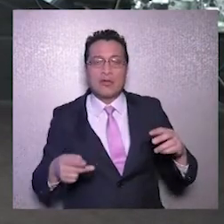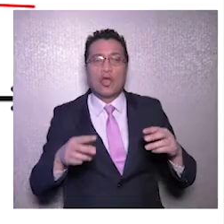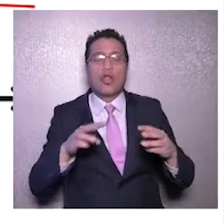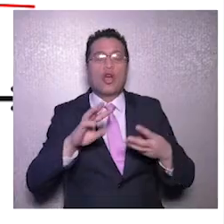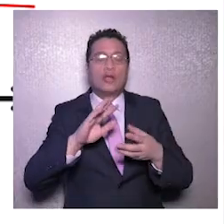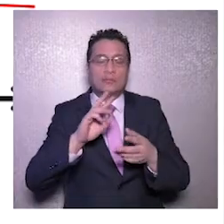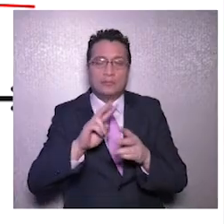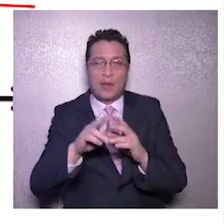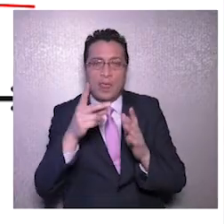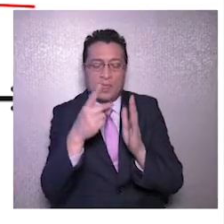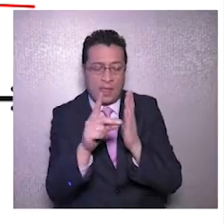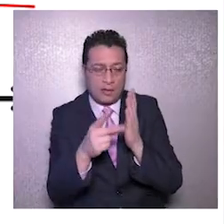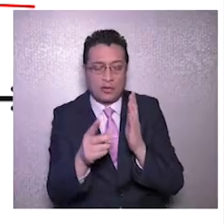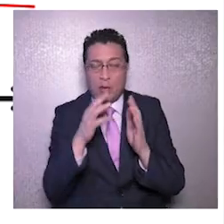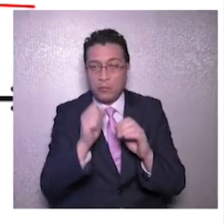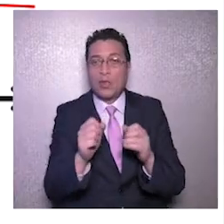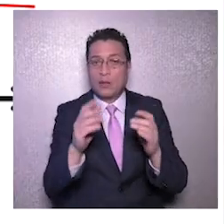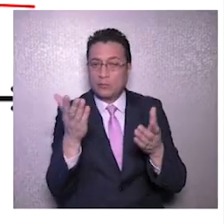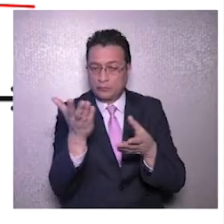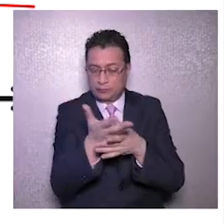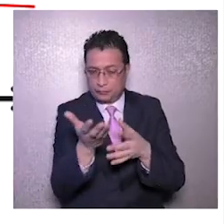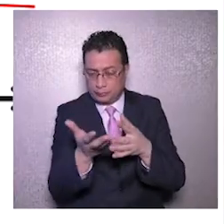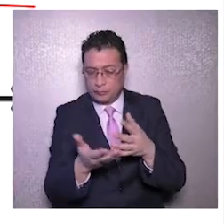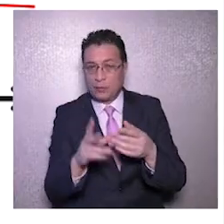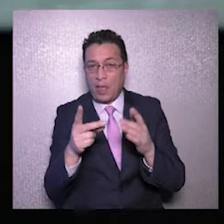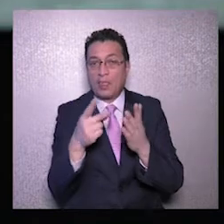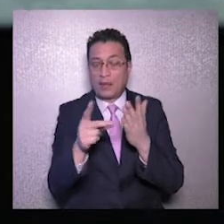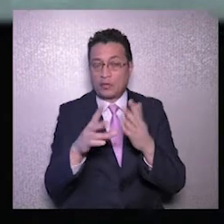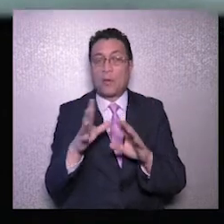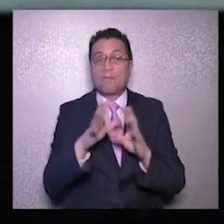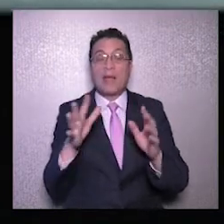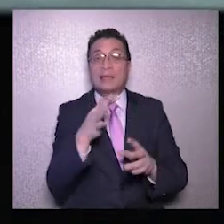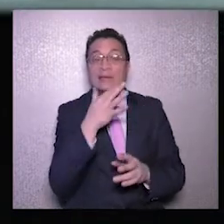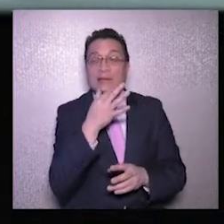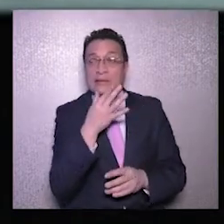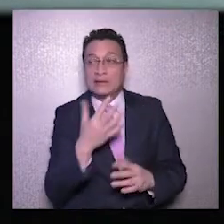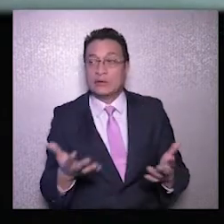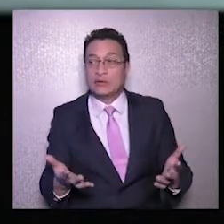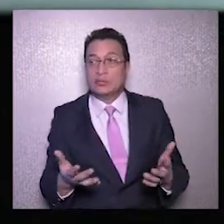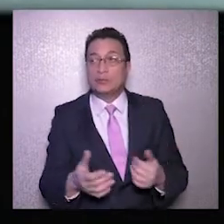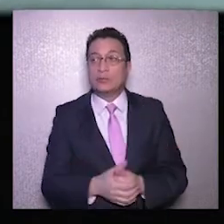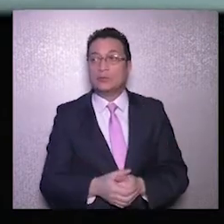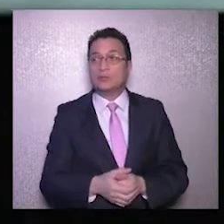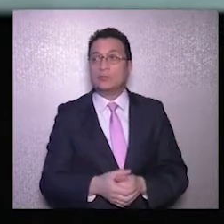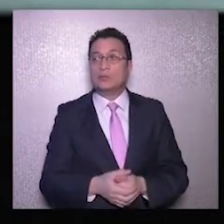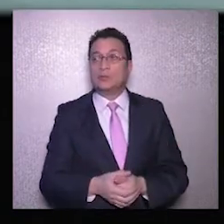uno lo podía clasificar o calificar como un método diagnóstico mucho más sensible, ¿ya?